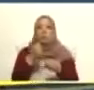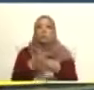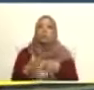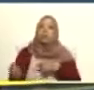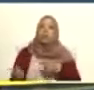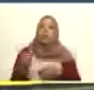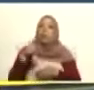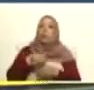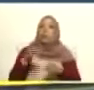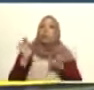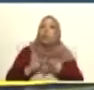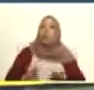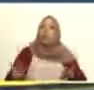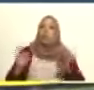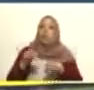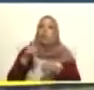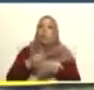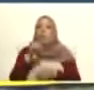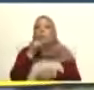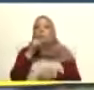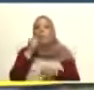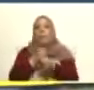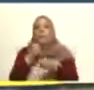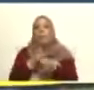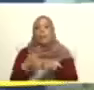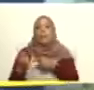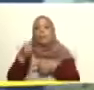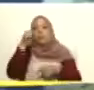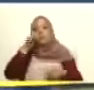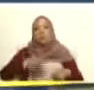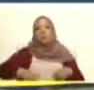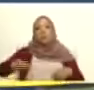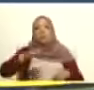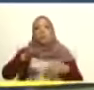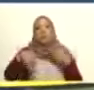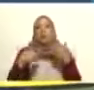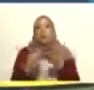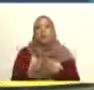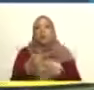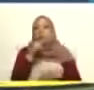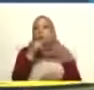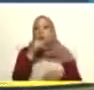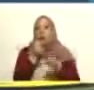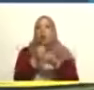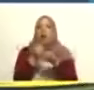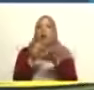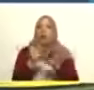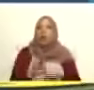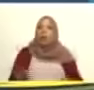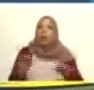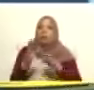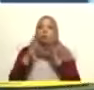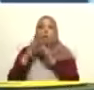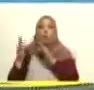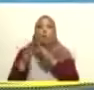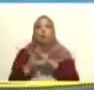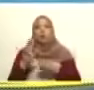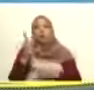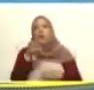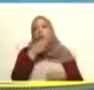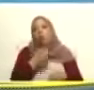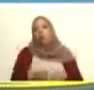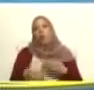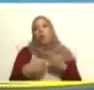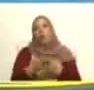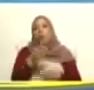votar, que nadie se quede sin preguntar dónde queda su centro de votación y que nadie se quede en su casa el 3 de diciembre